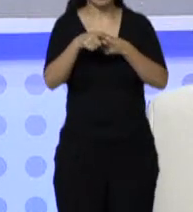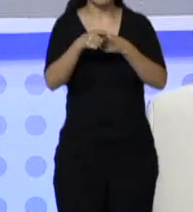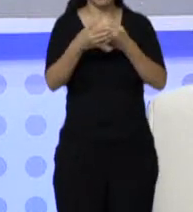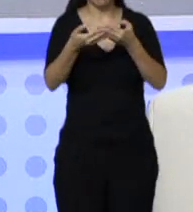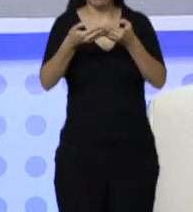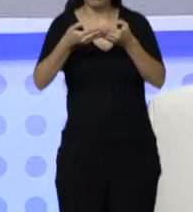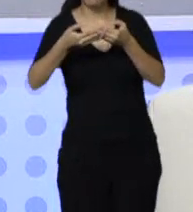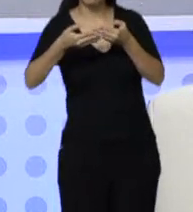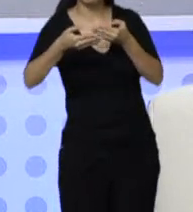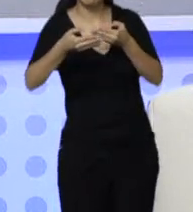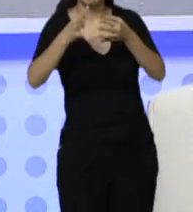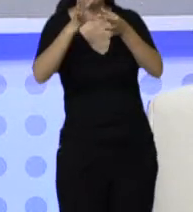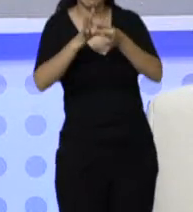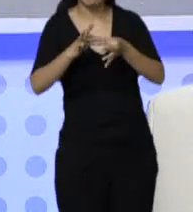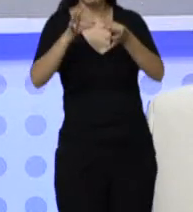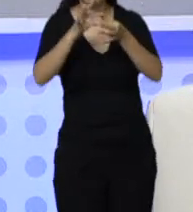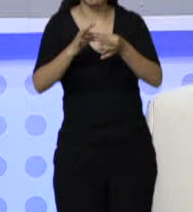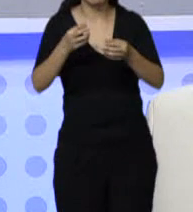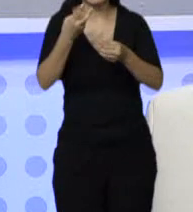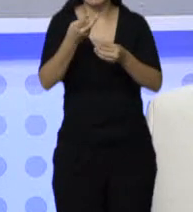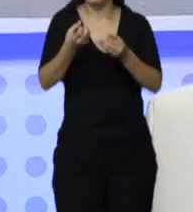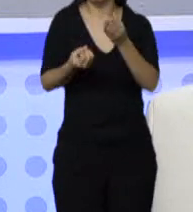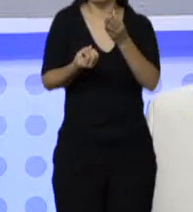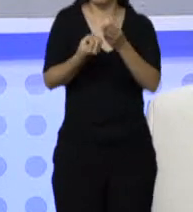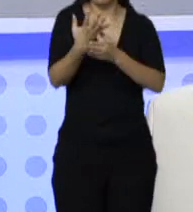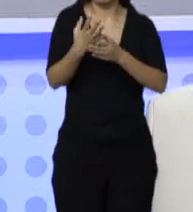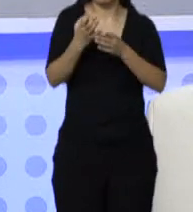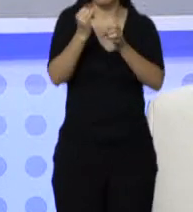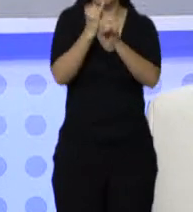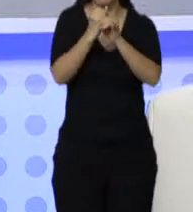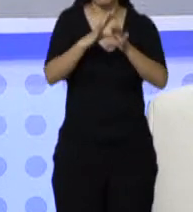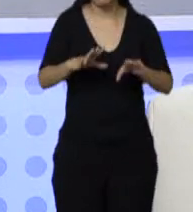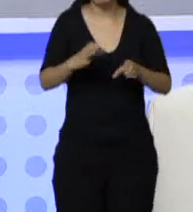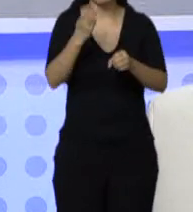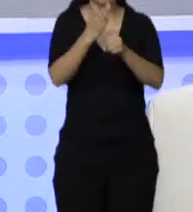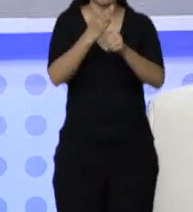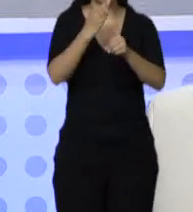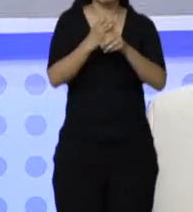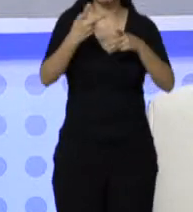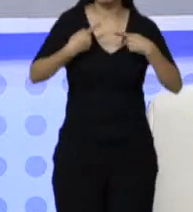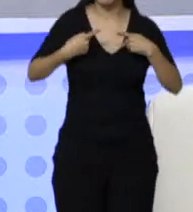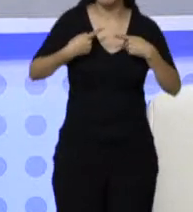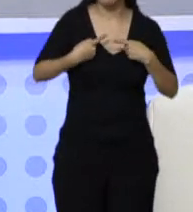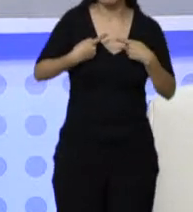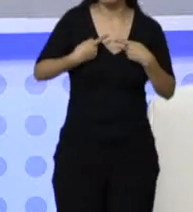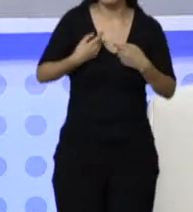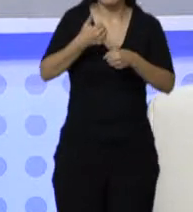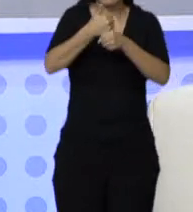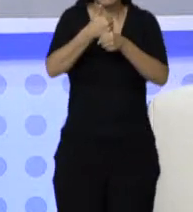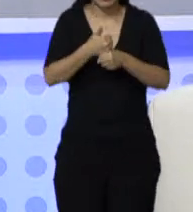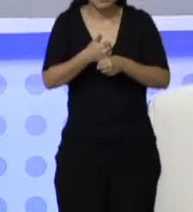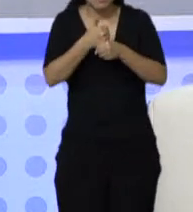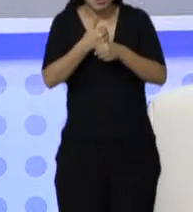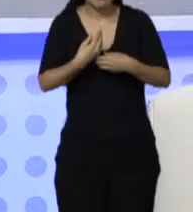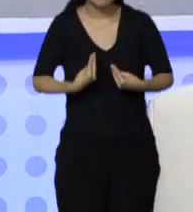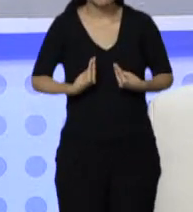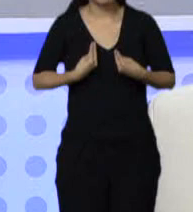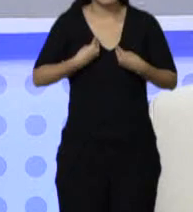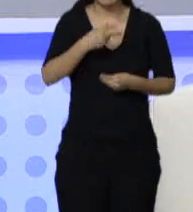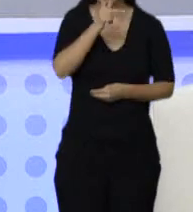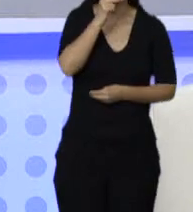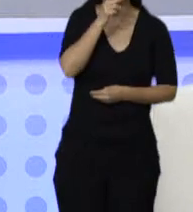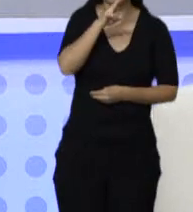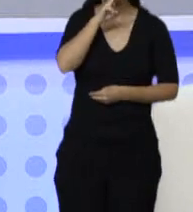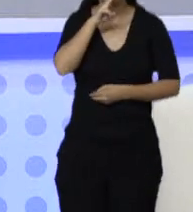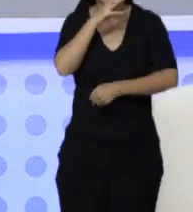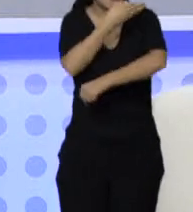es un tema muy muy actual y que están viviendo y sufriendo seguramente muchos padres muchas madres de familia